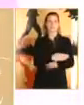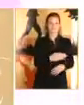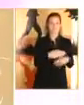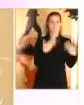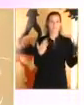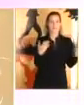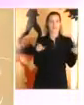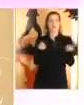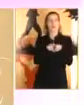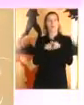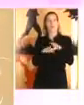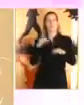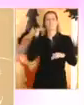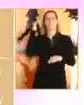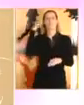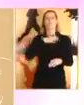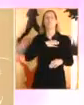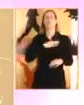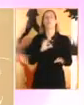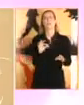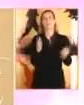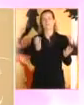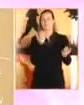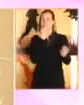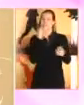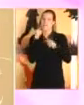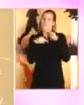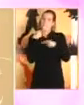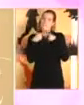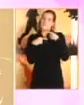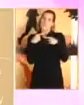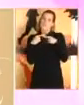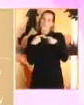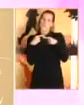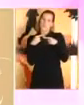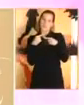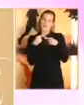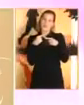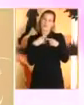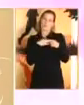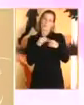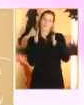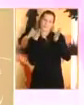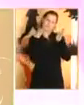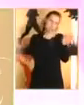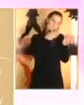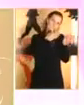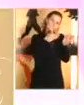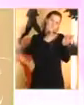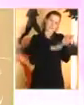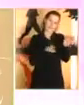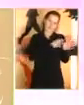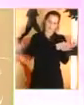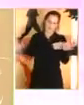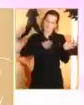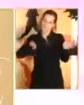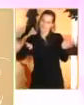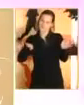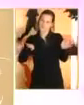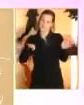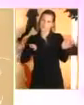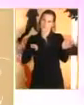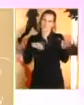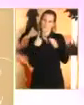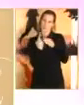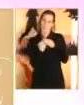puede... si la familia no está un poco al tanto, sentirse un poco excluido, pero por lo demás, creo que cualquier hermano, pues como otro hermano normal,